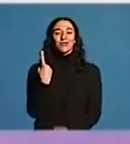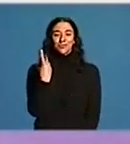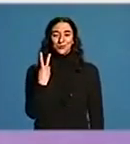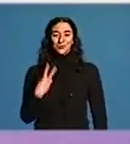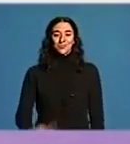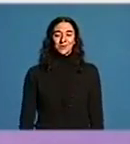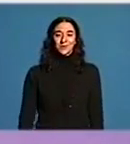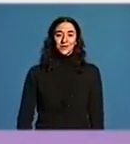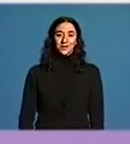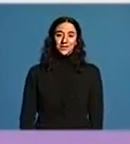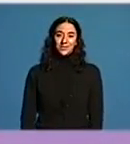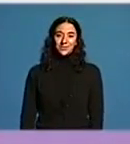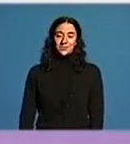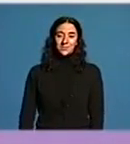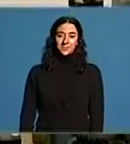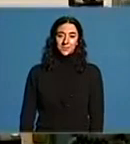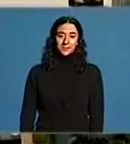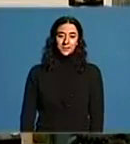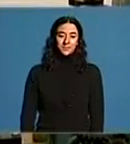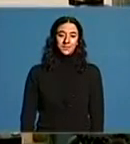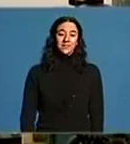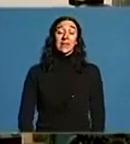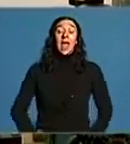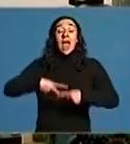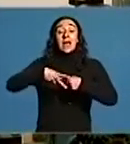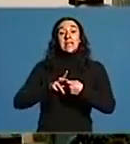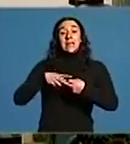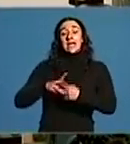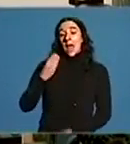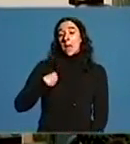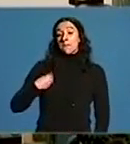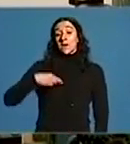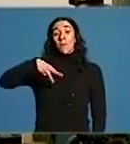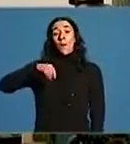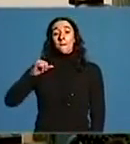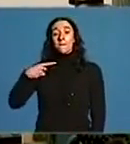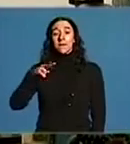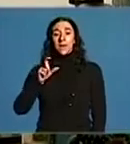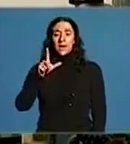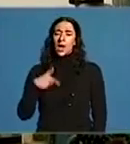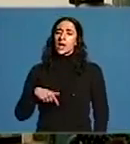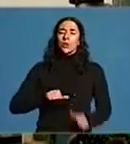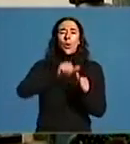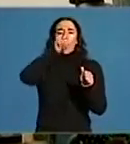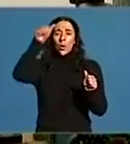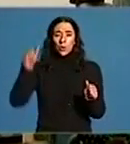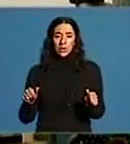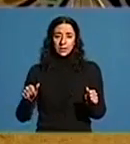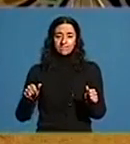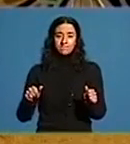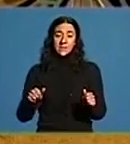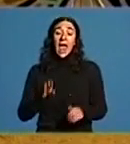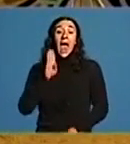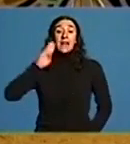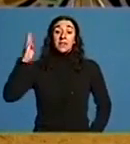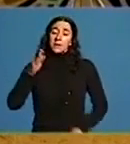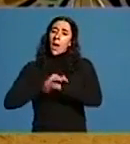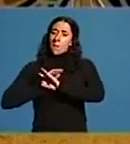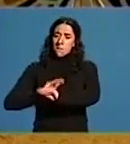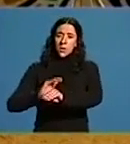de celebración cos artesáns, porque son eles, e só eles, os que fan posible que a arte coas mans non esvaeza no